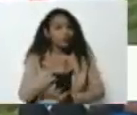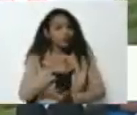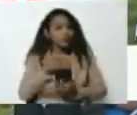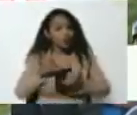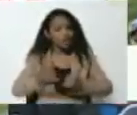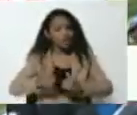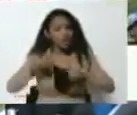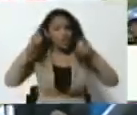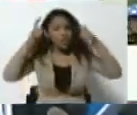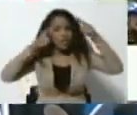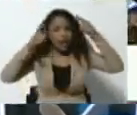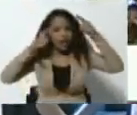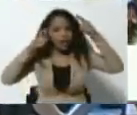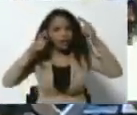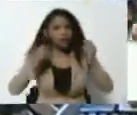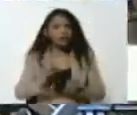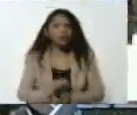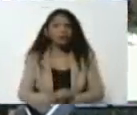de Chávez,